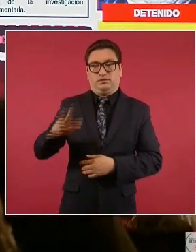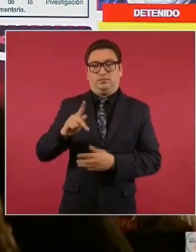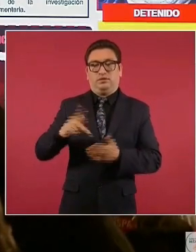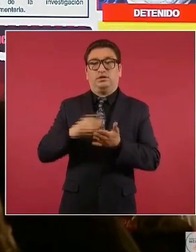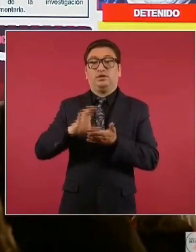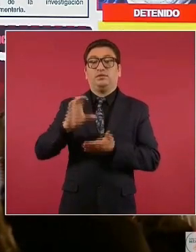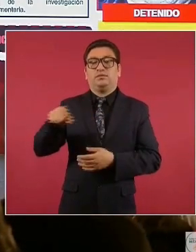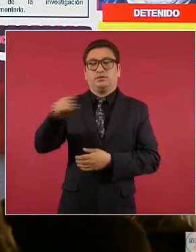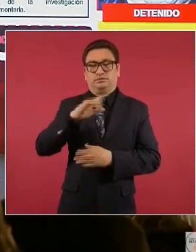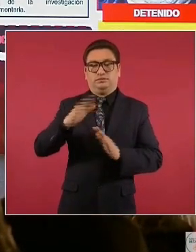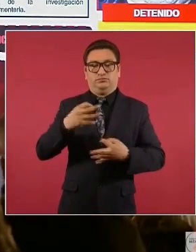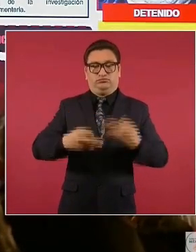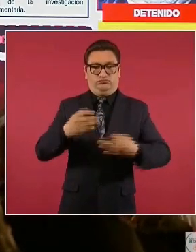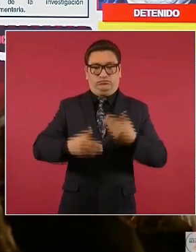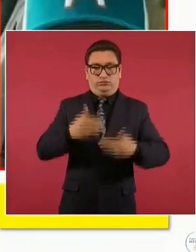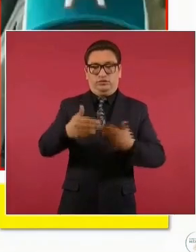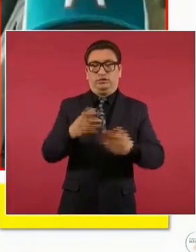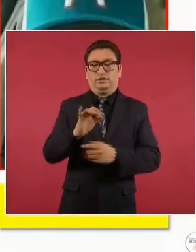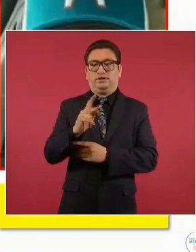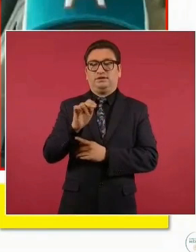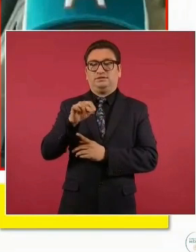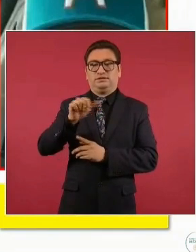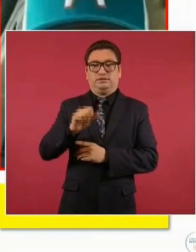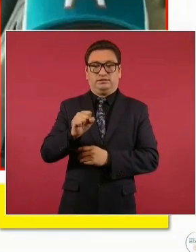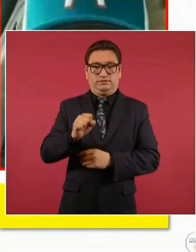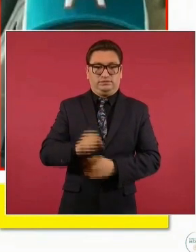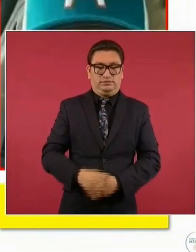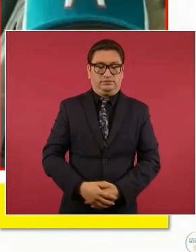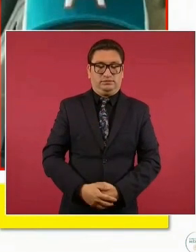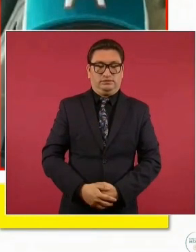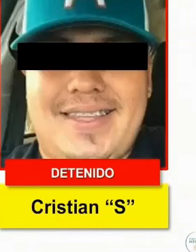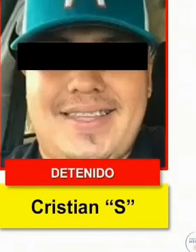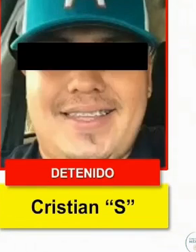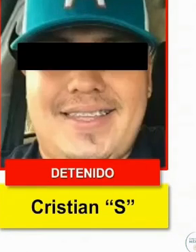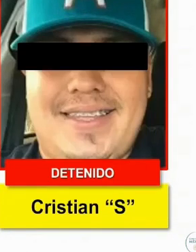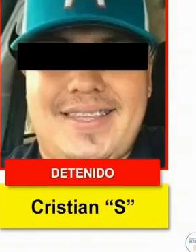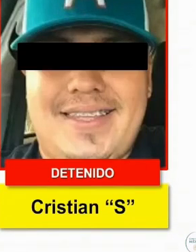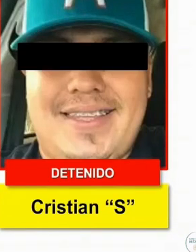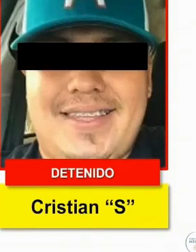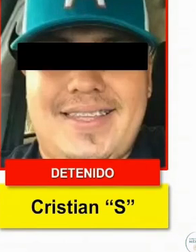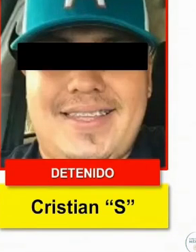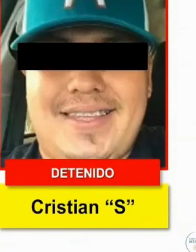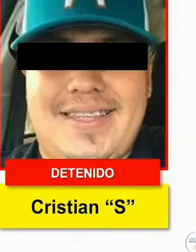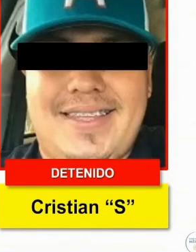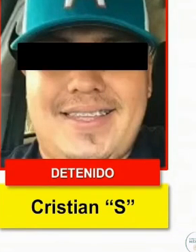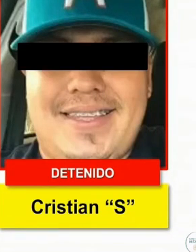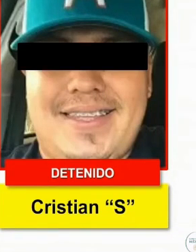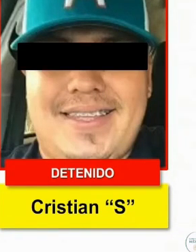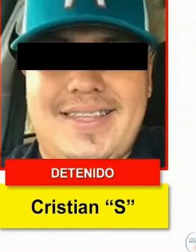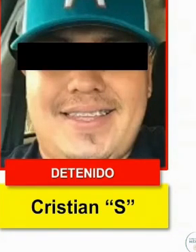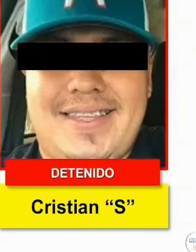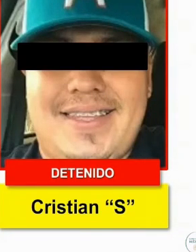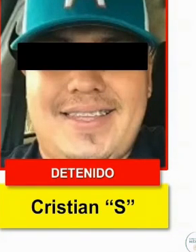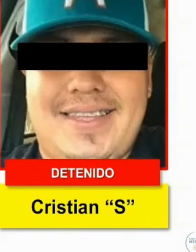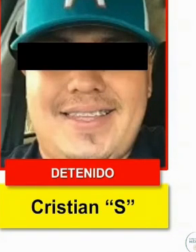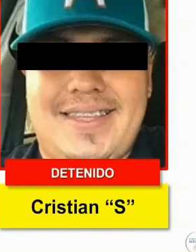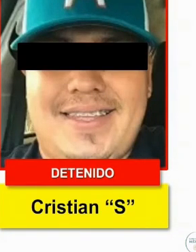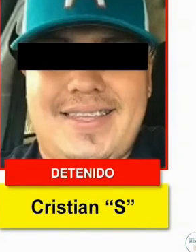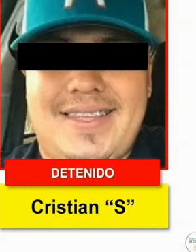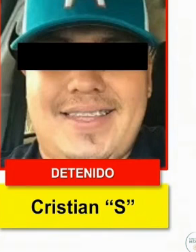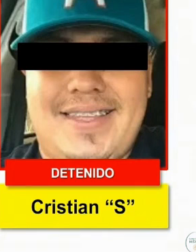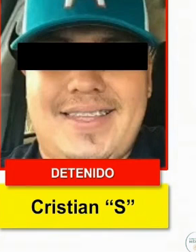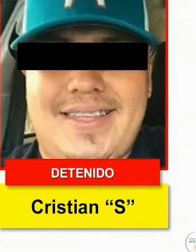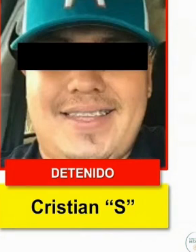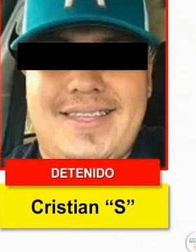vinculado proceso el caso de Cristian s que fue detenido por el caso de la mina El pinabete en Sabinas